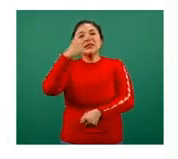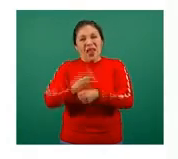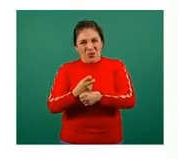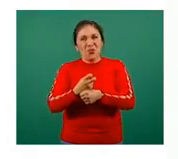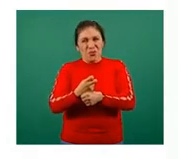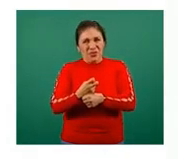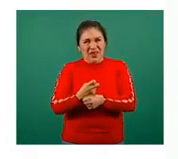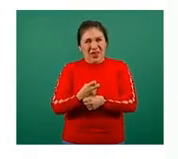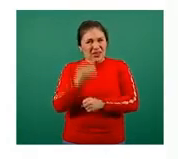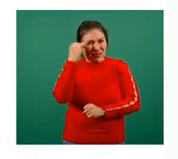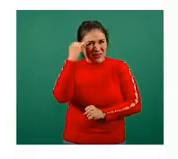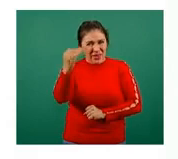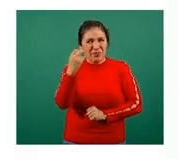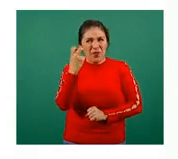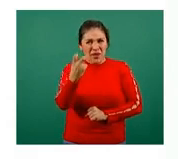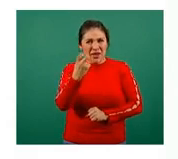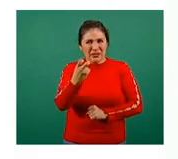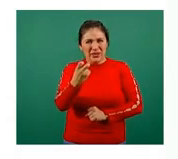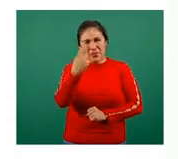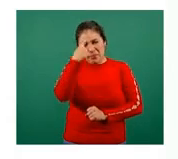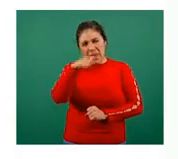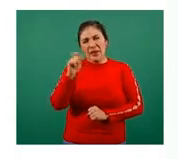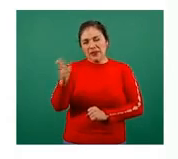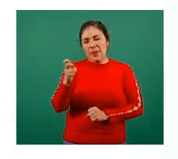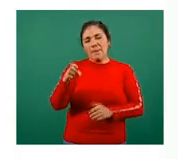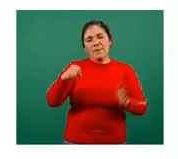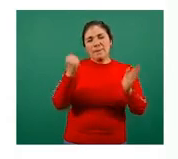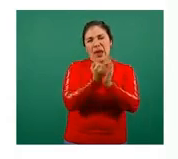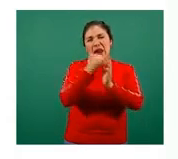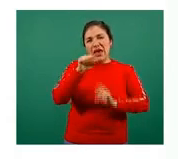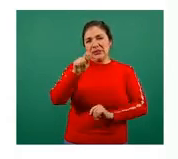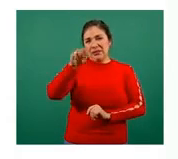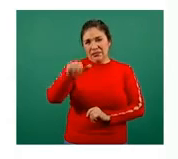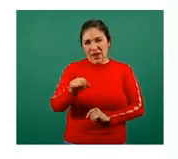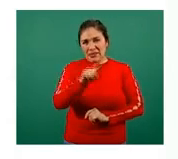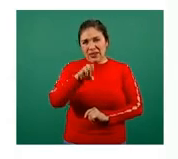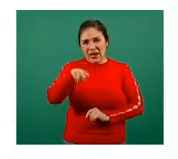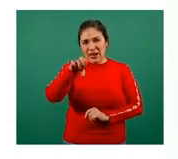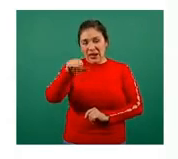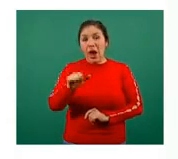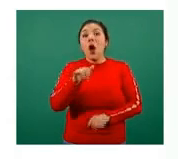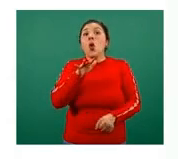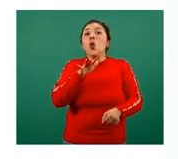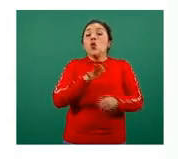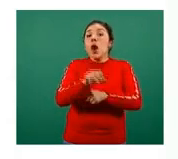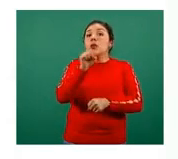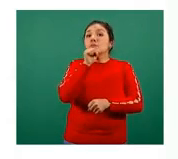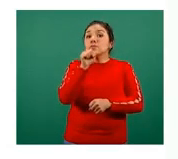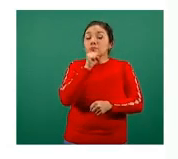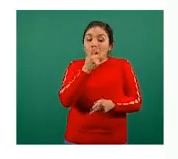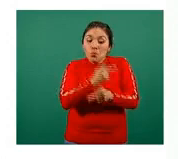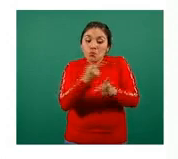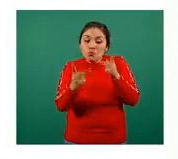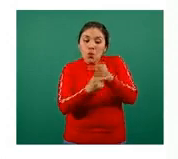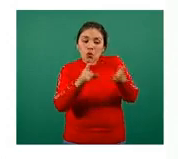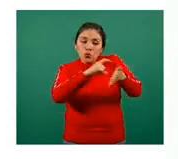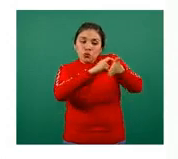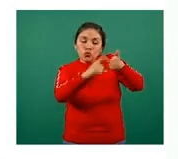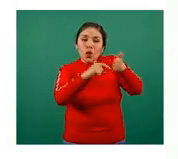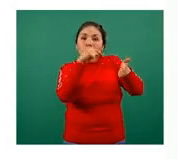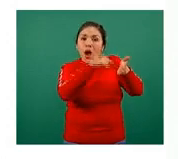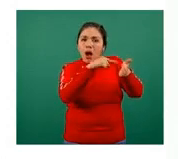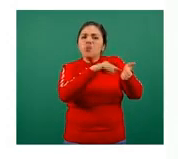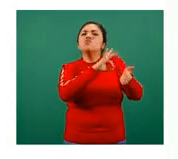aplicación de esta vacuna de AstraZeneca, según la etiqueta del producto del fabricante, la vacuna se